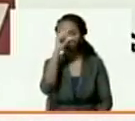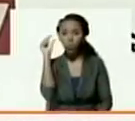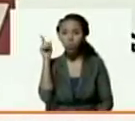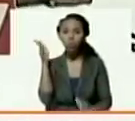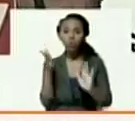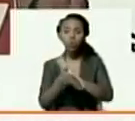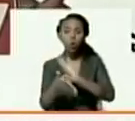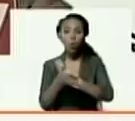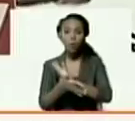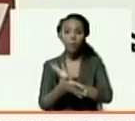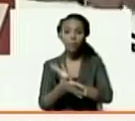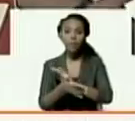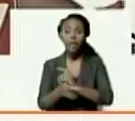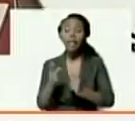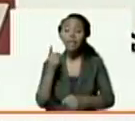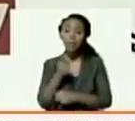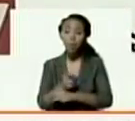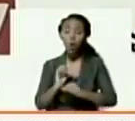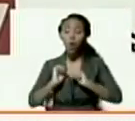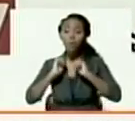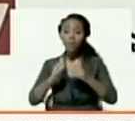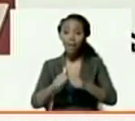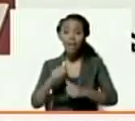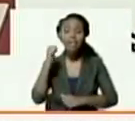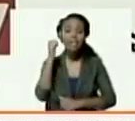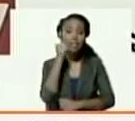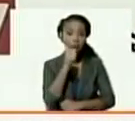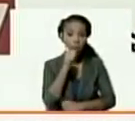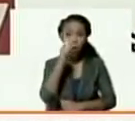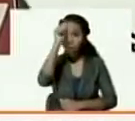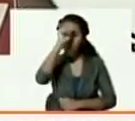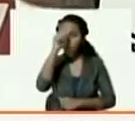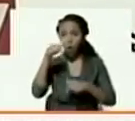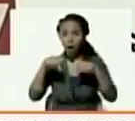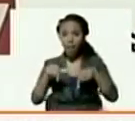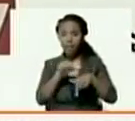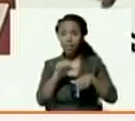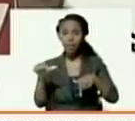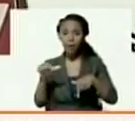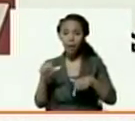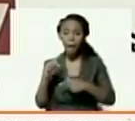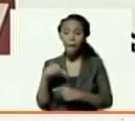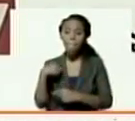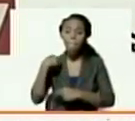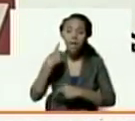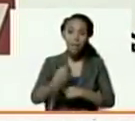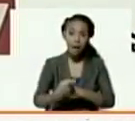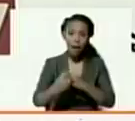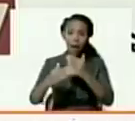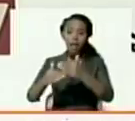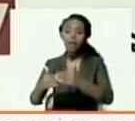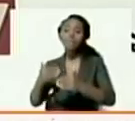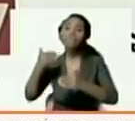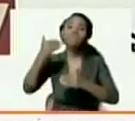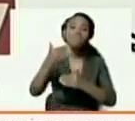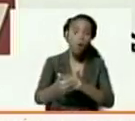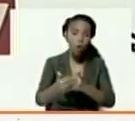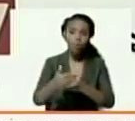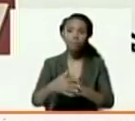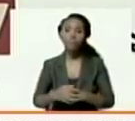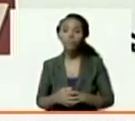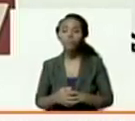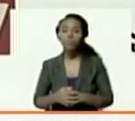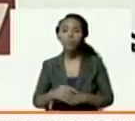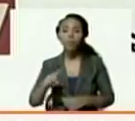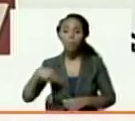comenzar el sábado y domingo de esta semana, o sea, mañana y pasado mañana. Y queremos informar que